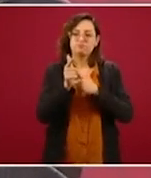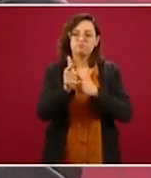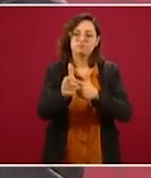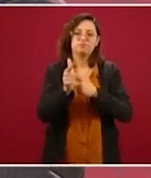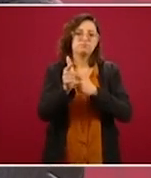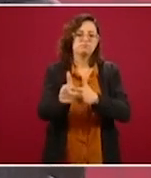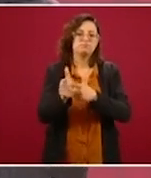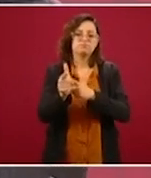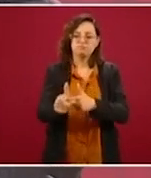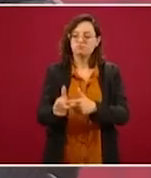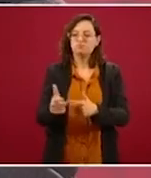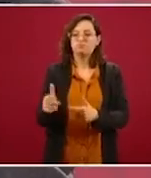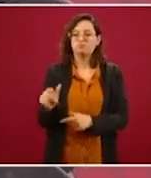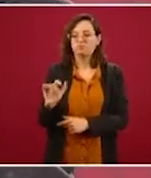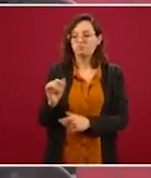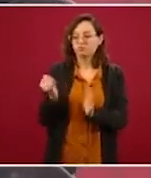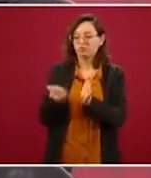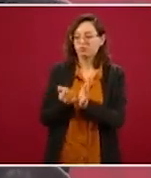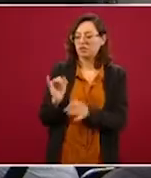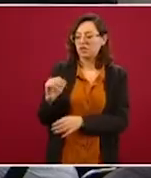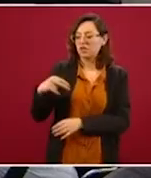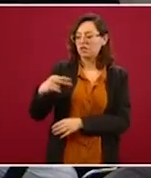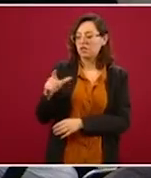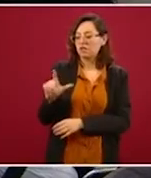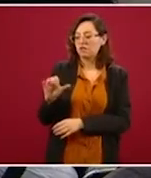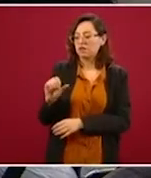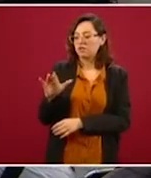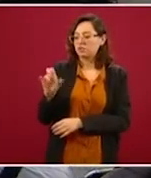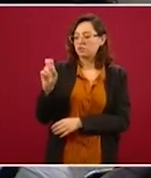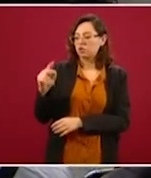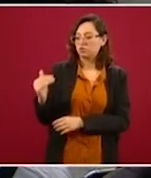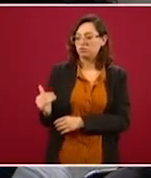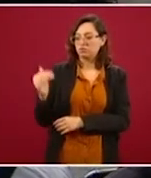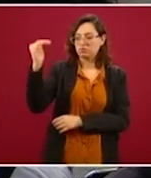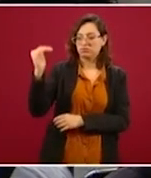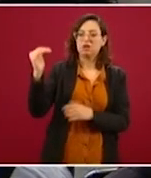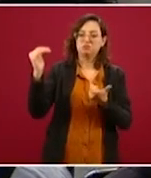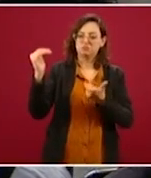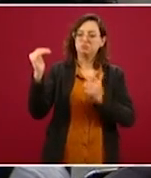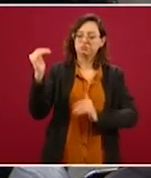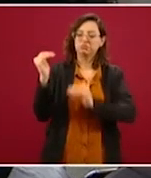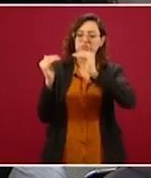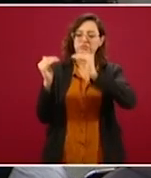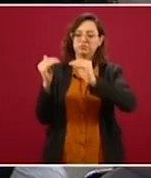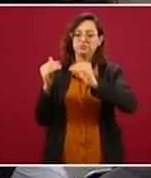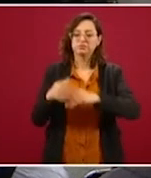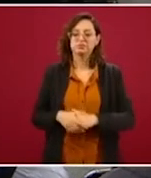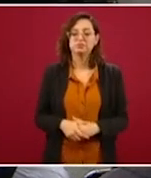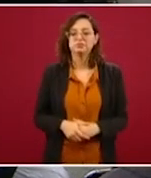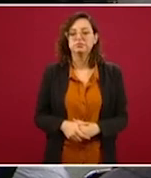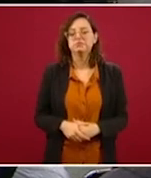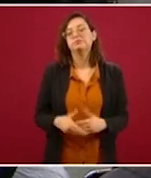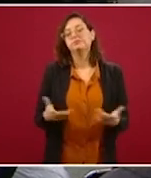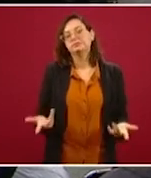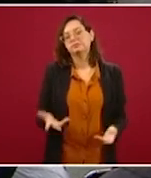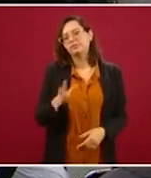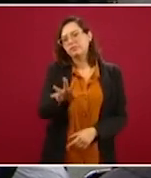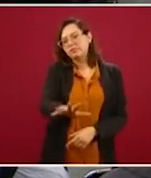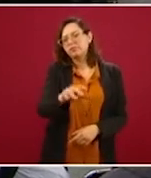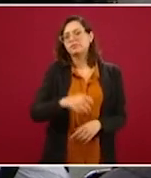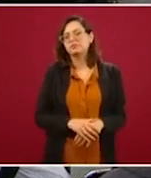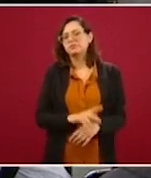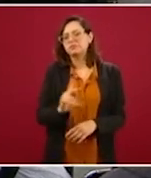la inflación. Esa es. Segunda pregunta. Presidente, esto no es grilla, pero le